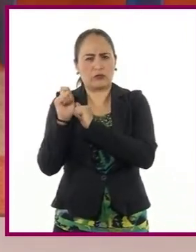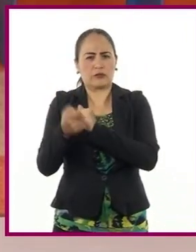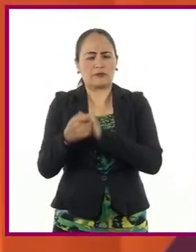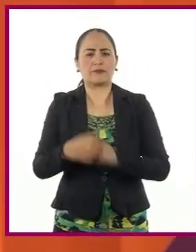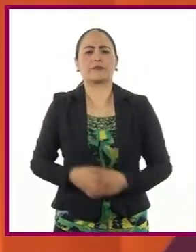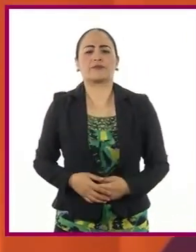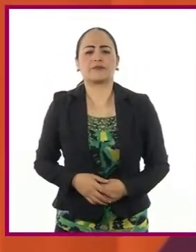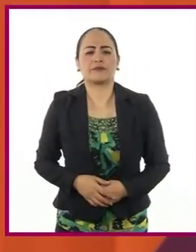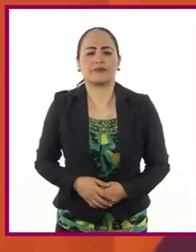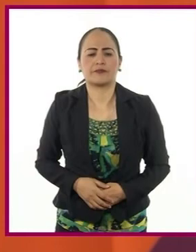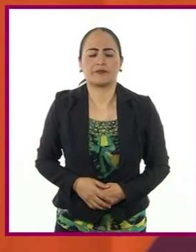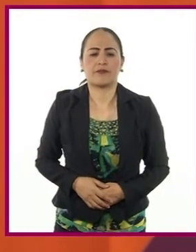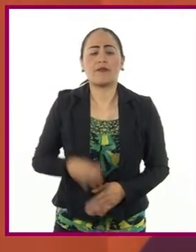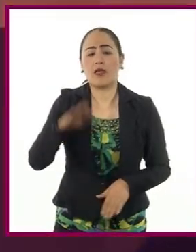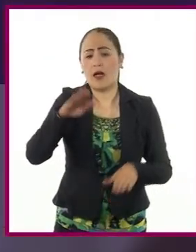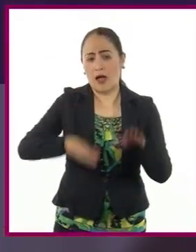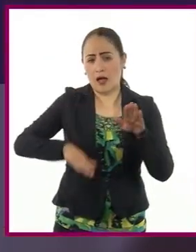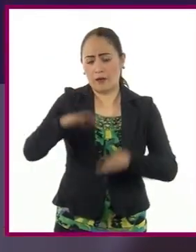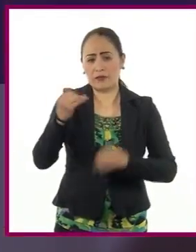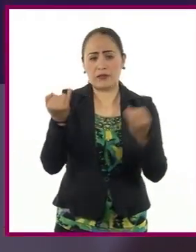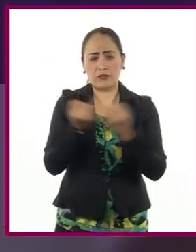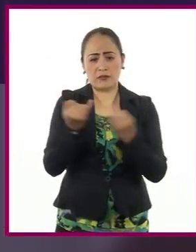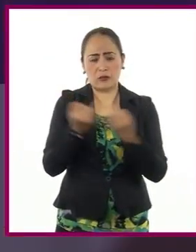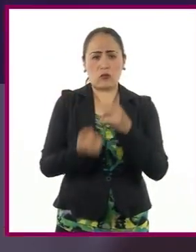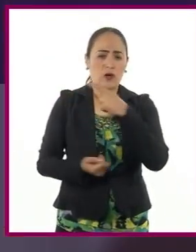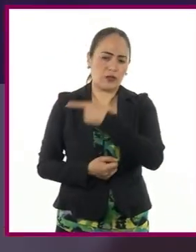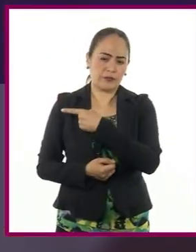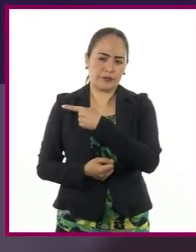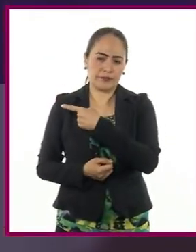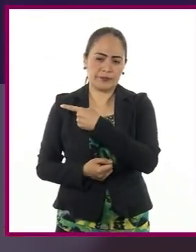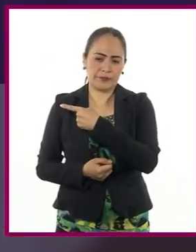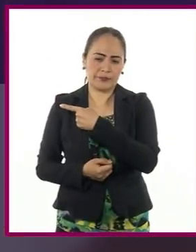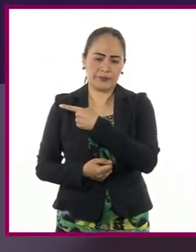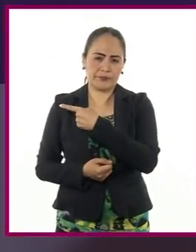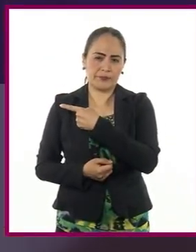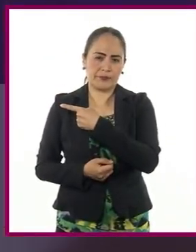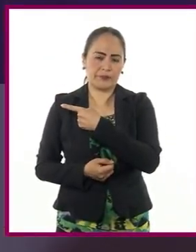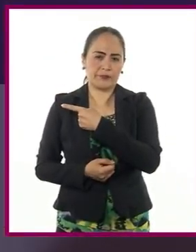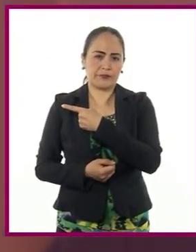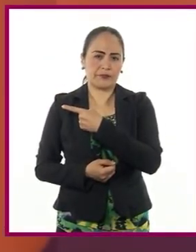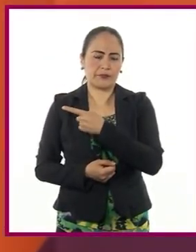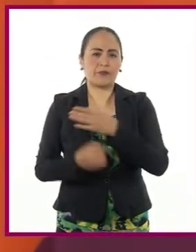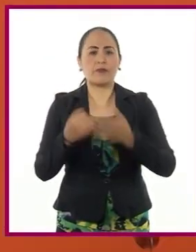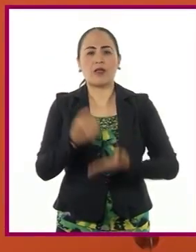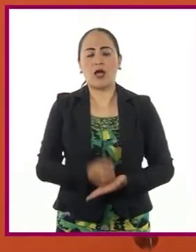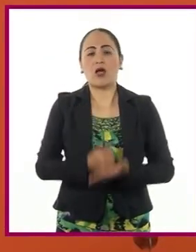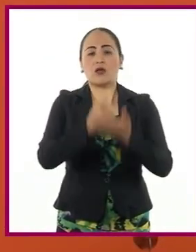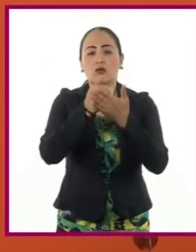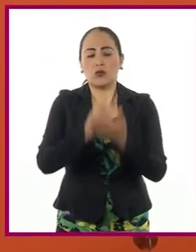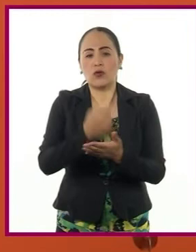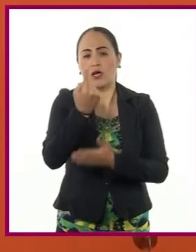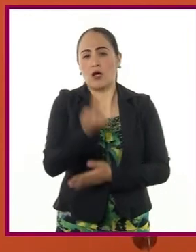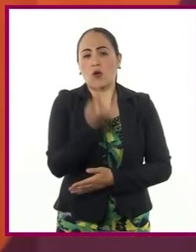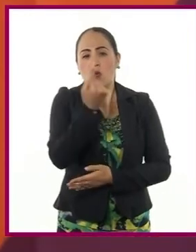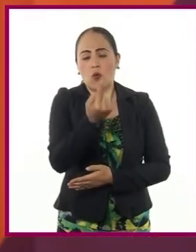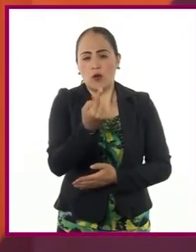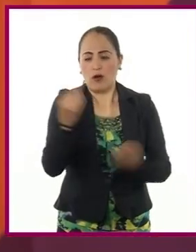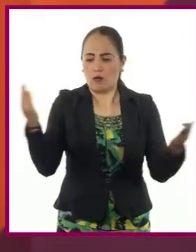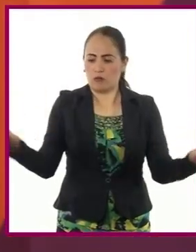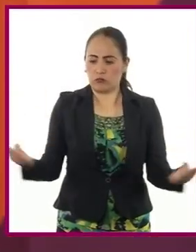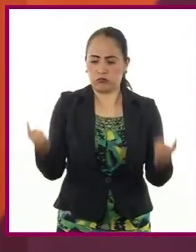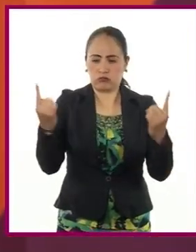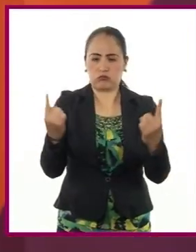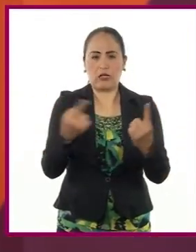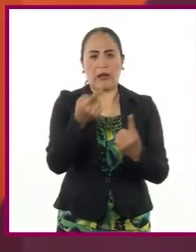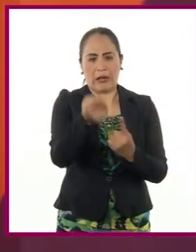conflicto. A veces también es bueno buscar la ayuda de un mediador o mediadora que modere la discusión y ayude a aclarar los argumentos de